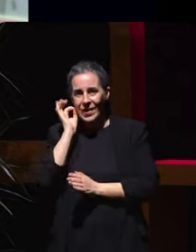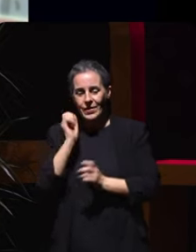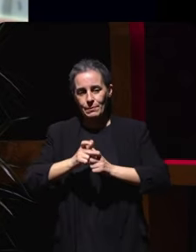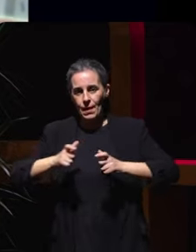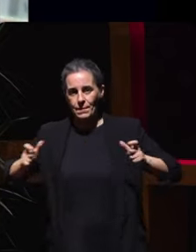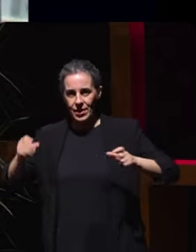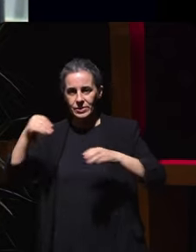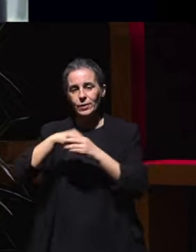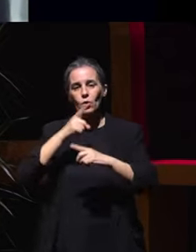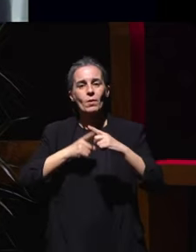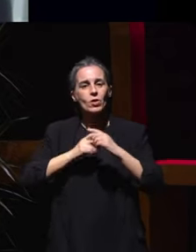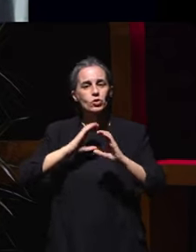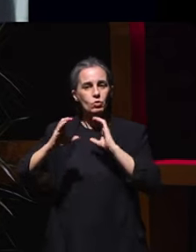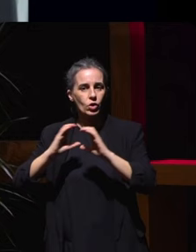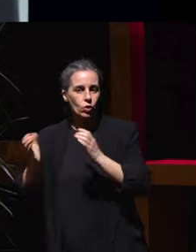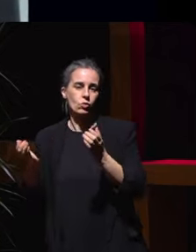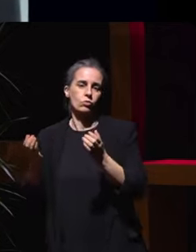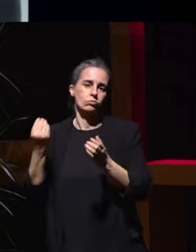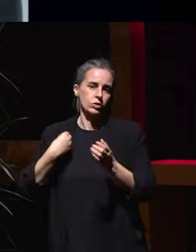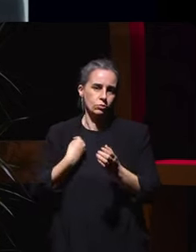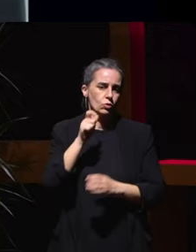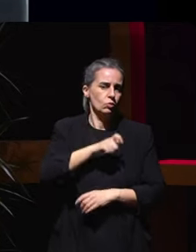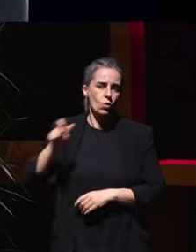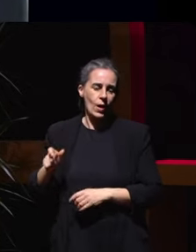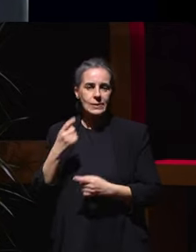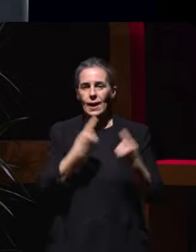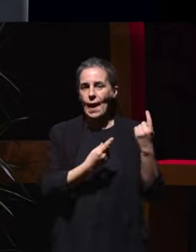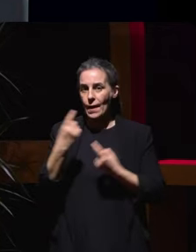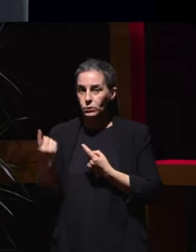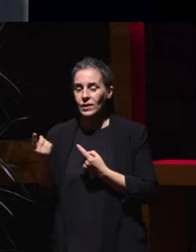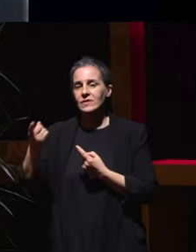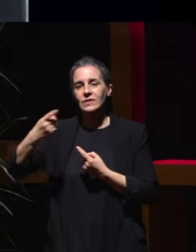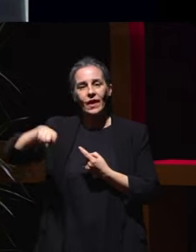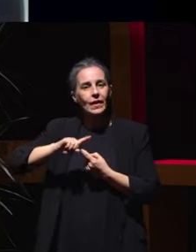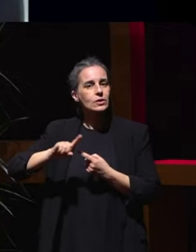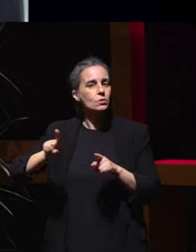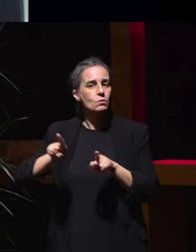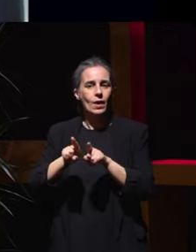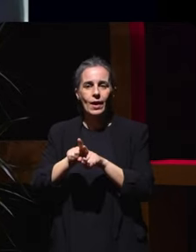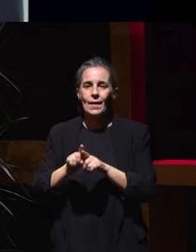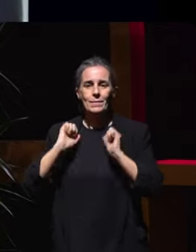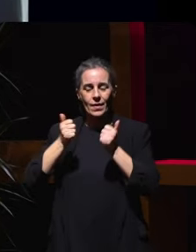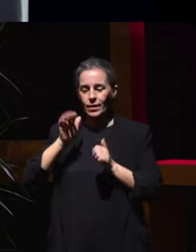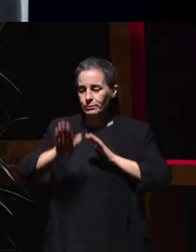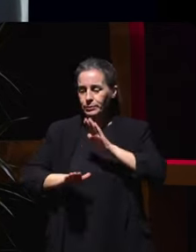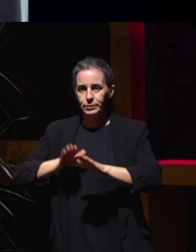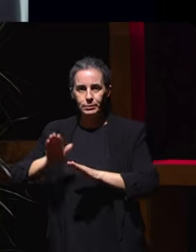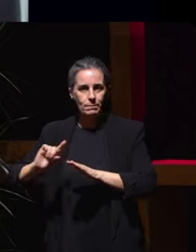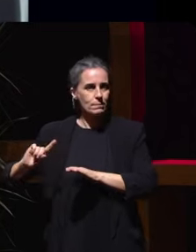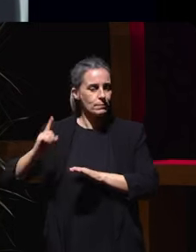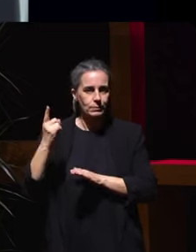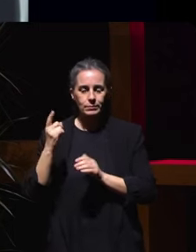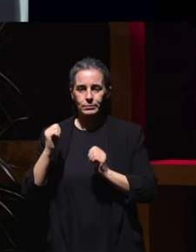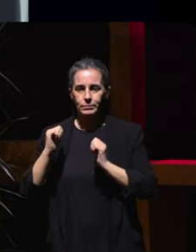Alicia Arévalo, como Lana de Boronat, que también fue una de esas mujeres que puso las primeras piedras, muchas compañeras en radios, en